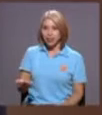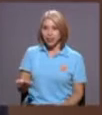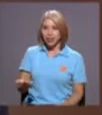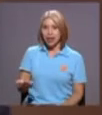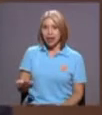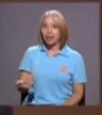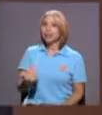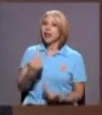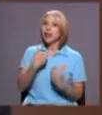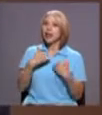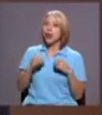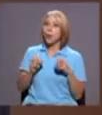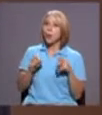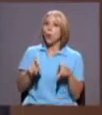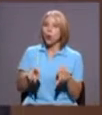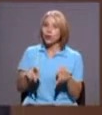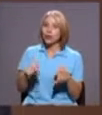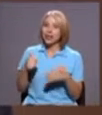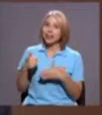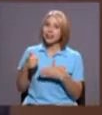tener la oportunidad de ayudar